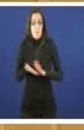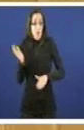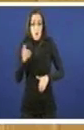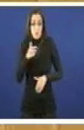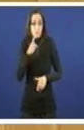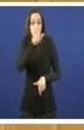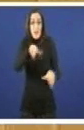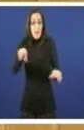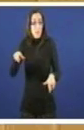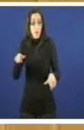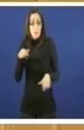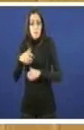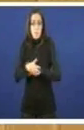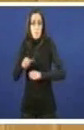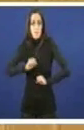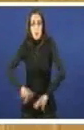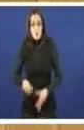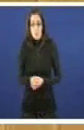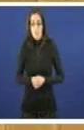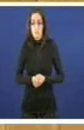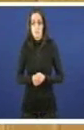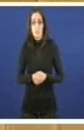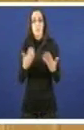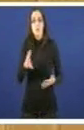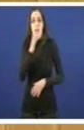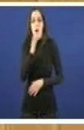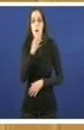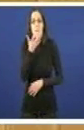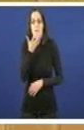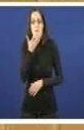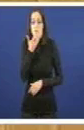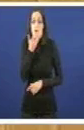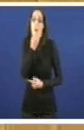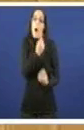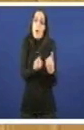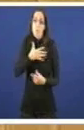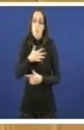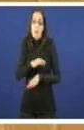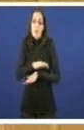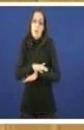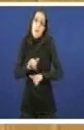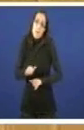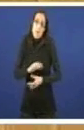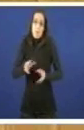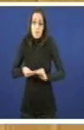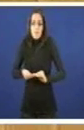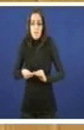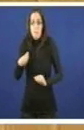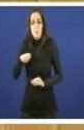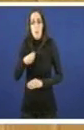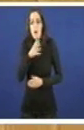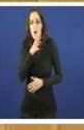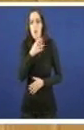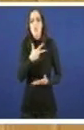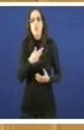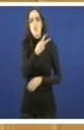evidentemente agora os que van a poder conciliar un pouco máis desgraciadamente son os 274